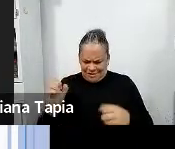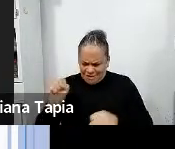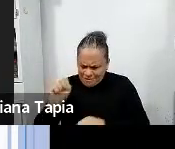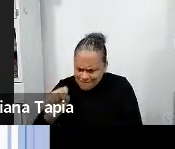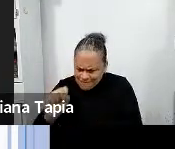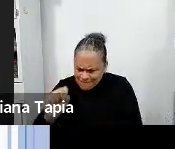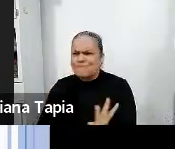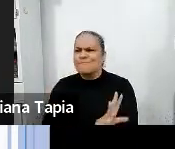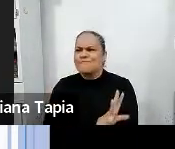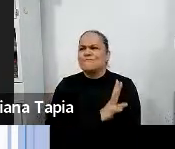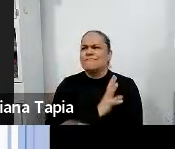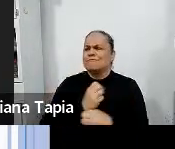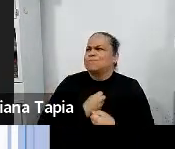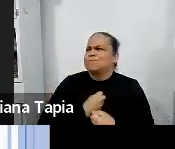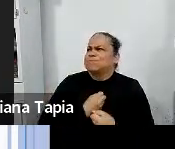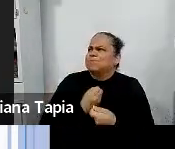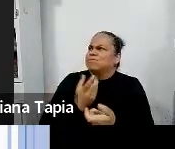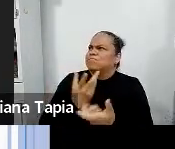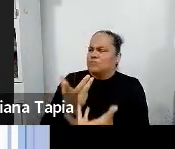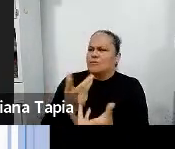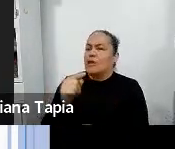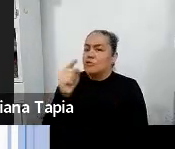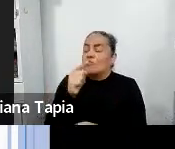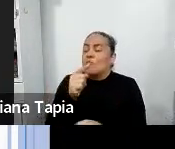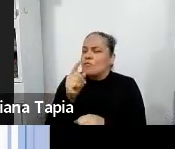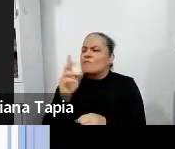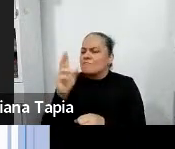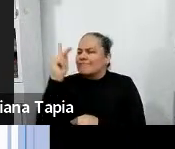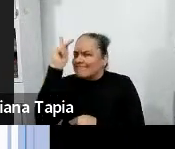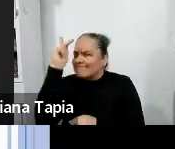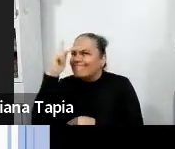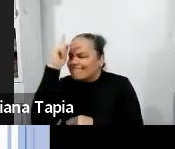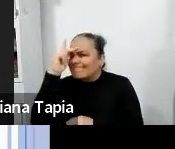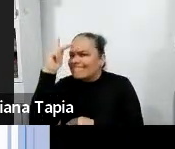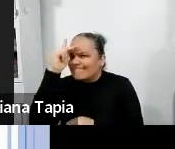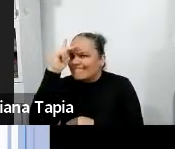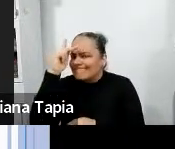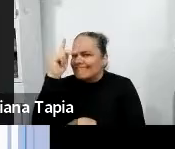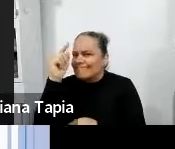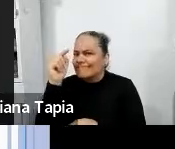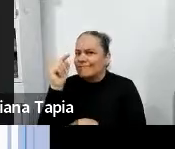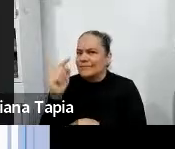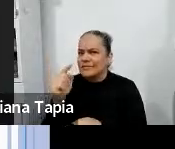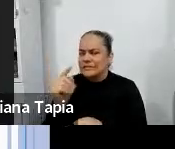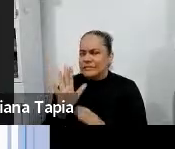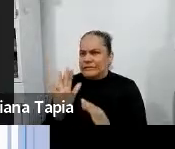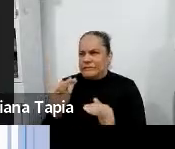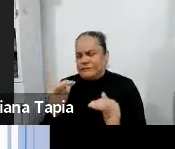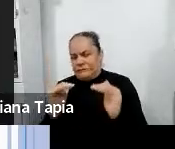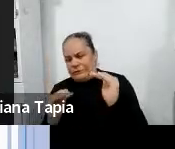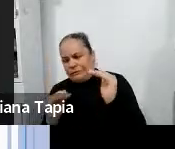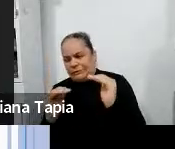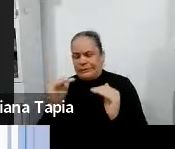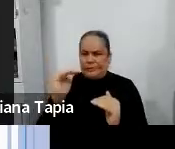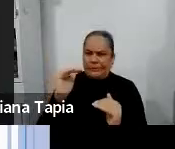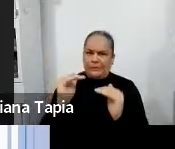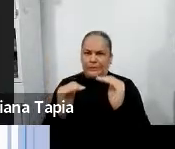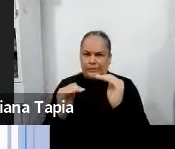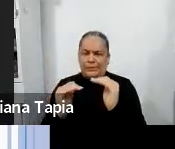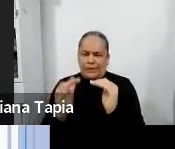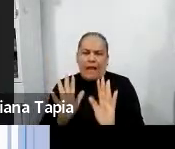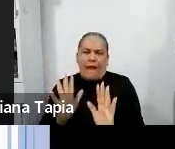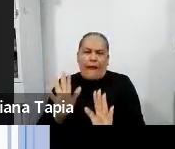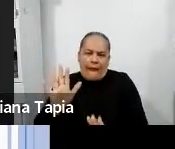su condición psiquiátrica lo que va a dar como resultado un periodo de estabilidad y un favorable estado de ánimo,